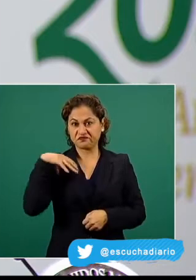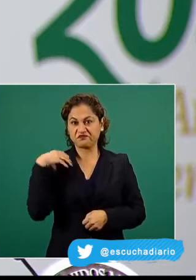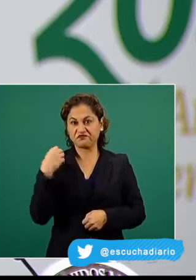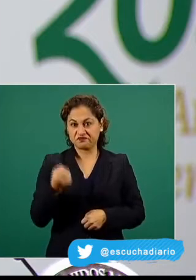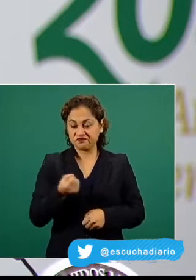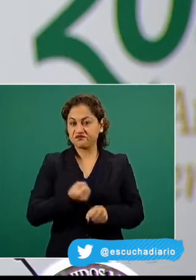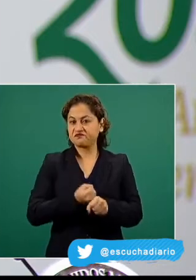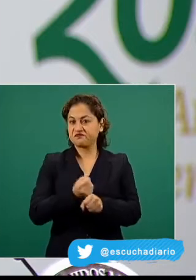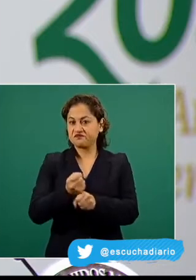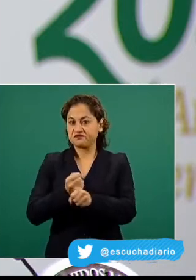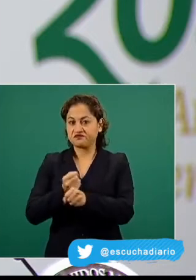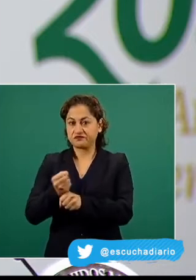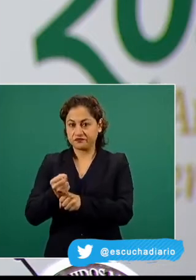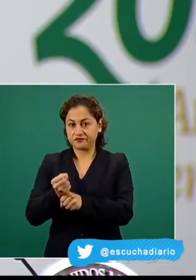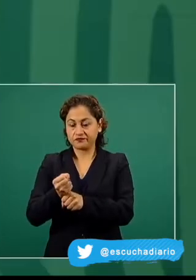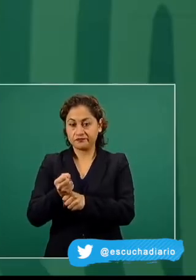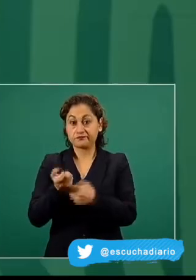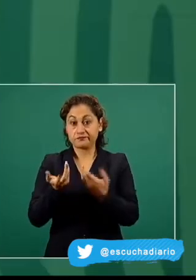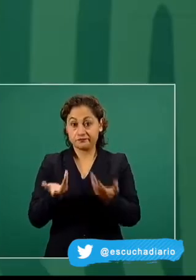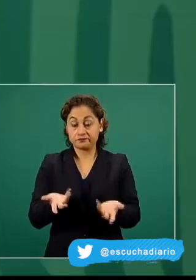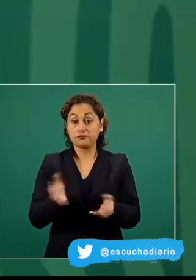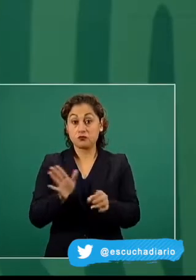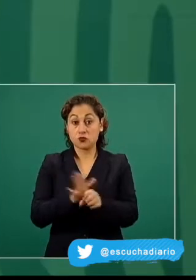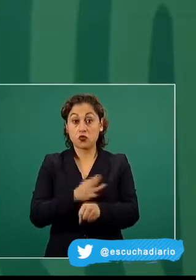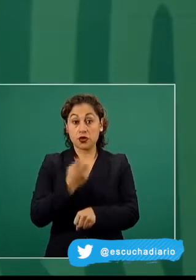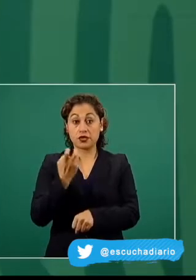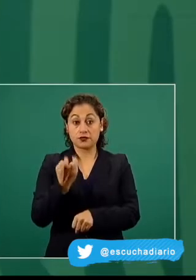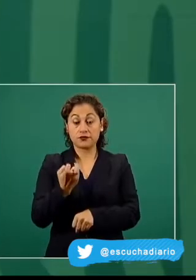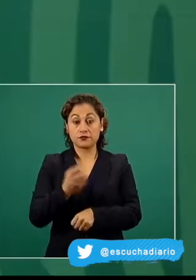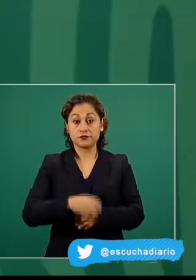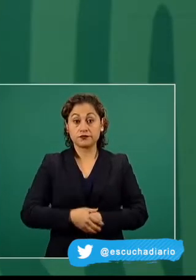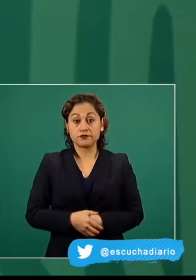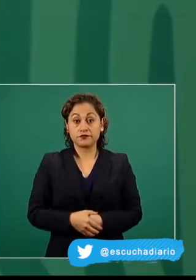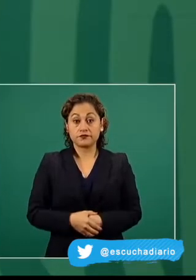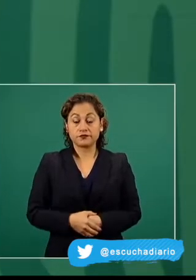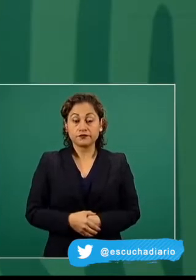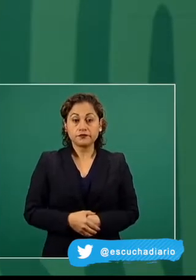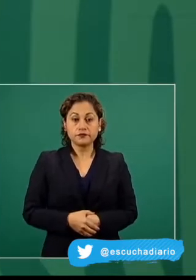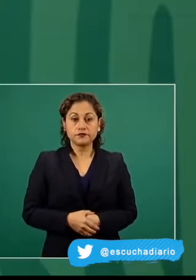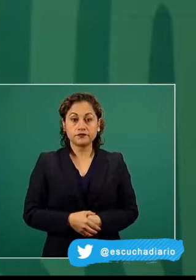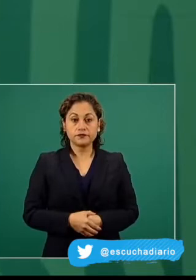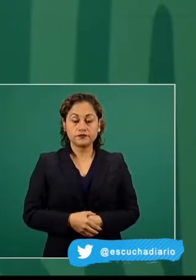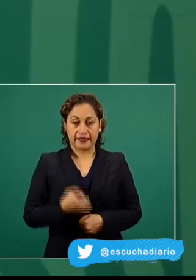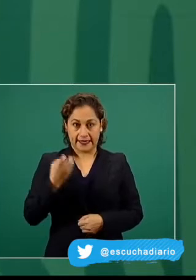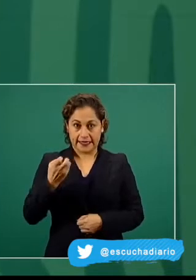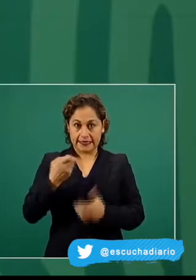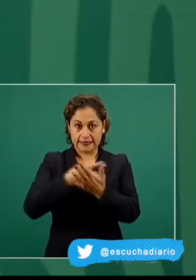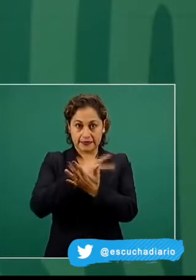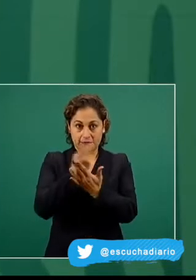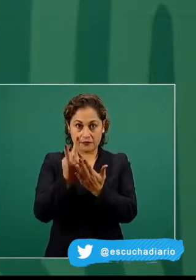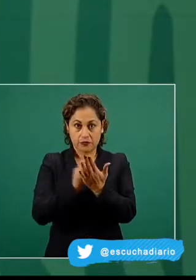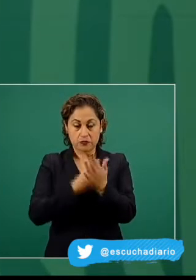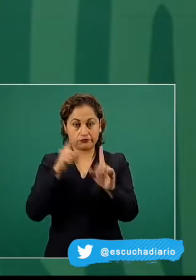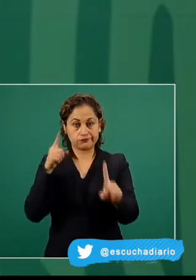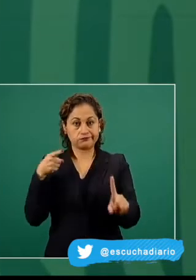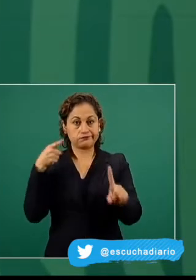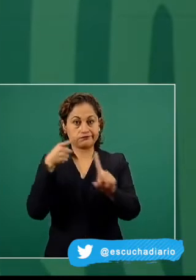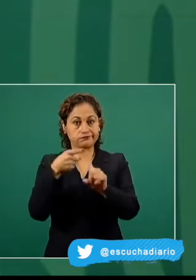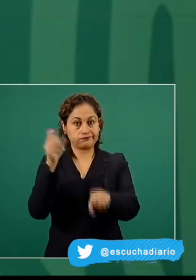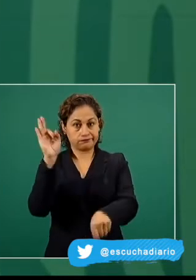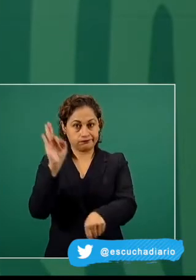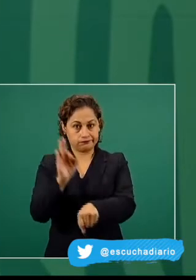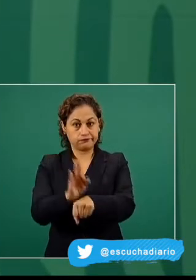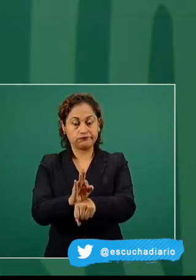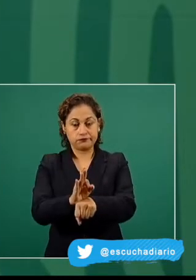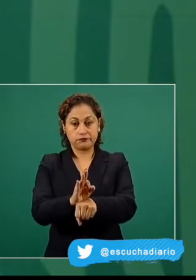la Secretaría de Relaciones Exteriores que se apliquen las vacunas a los migrantes mexicanos en Estados Unidos como un acto de humanismo.